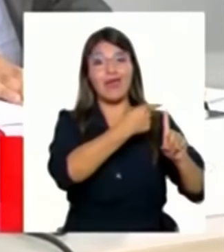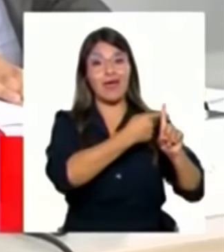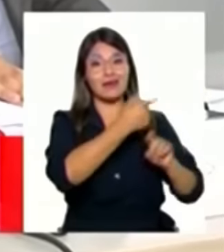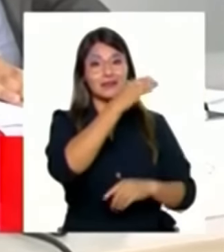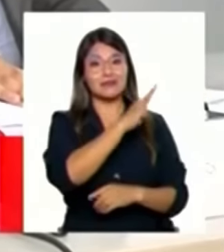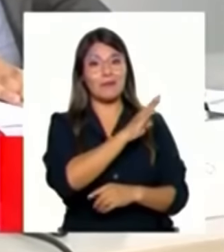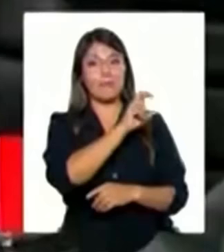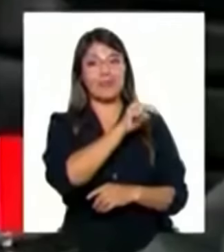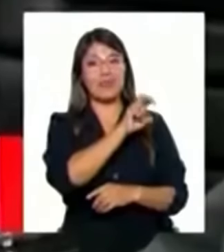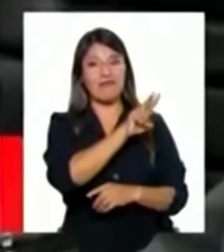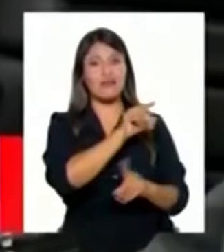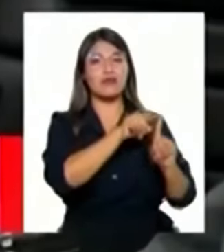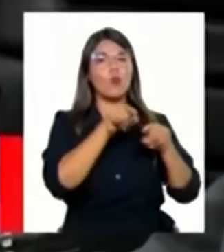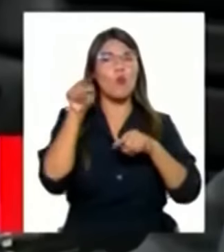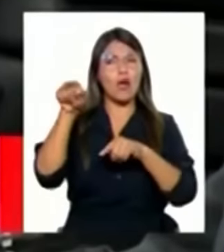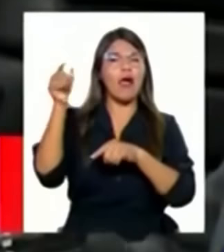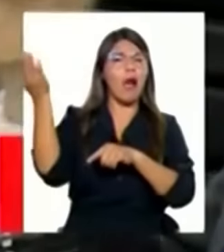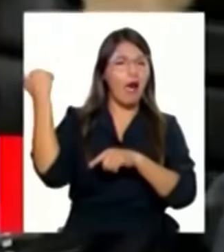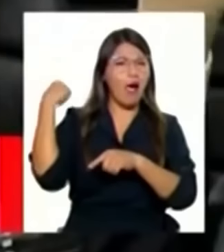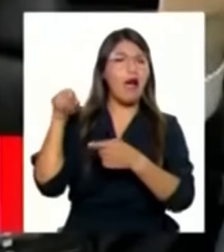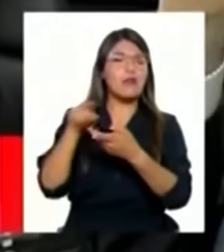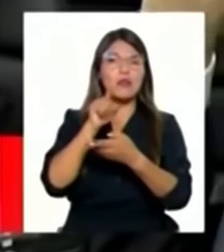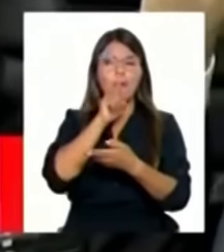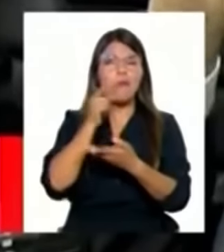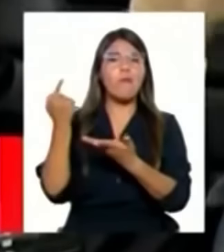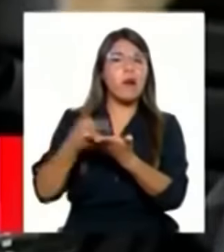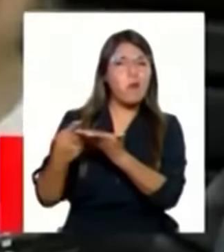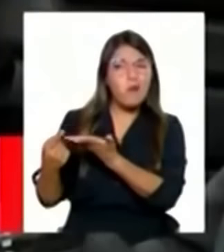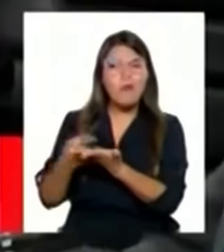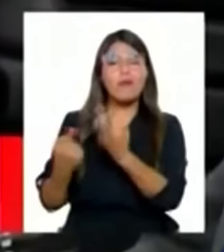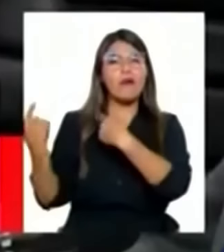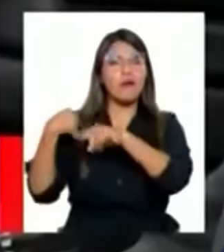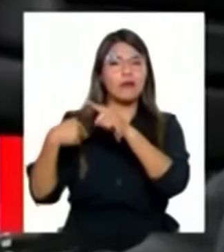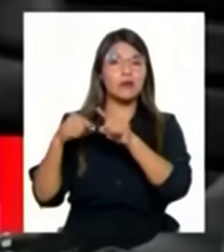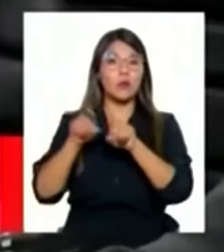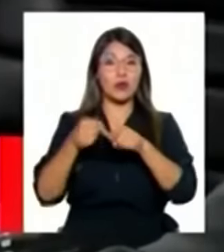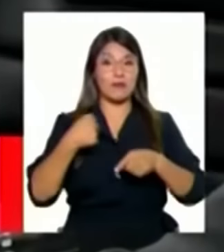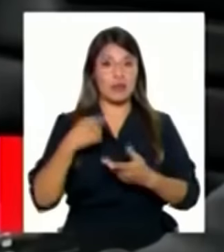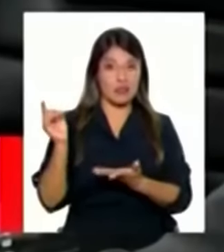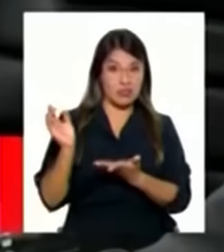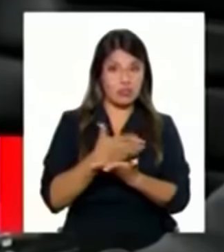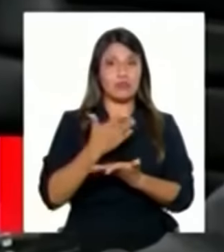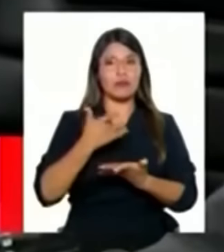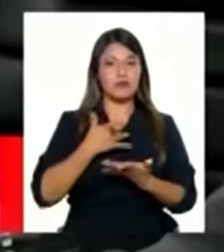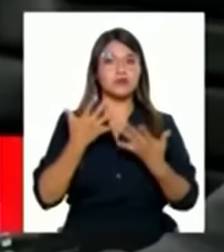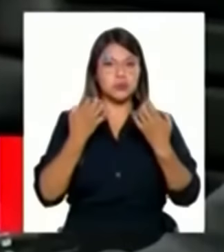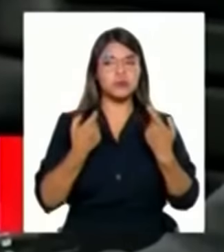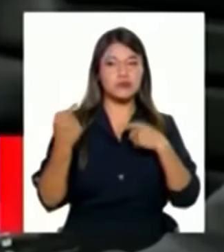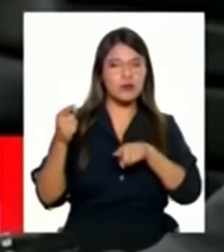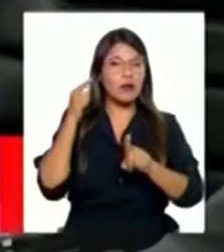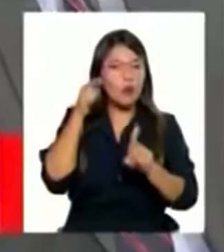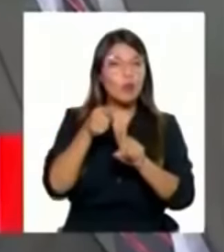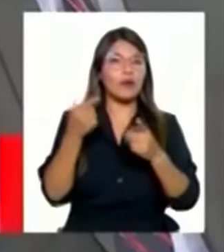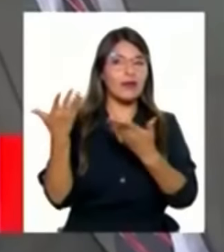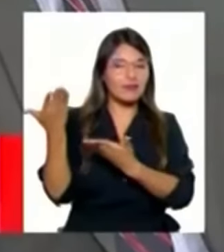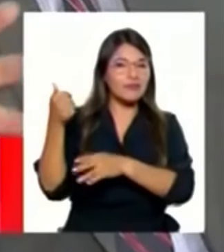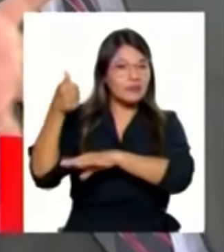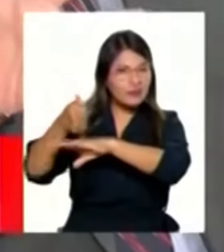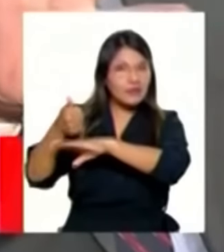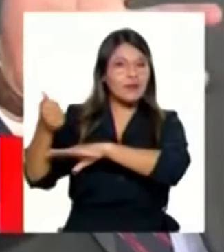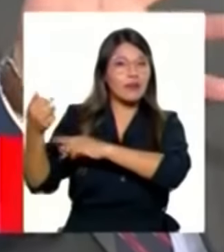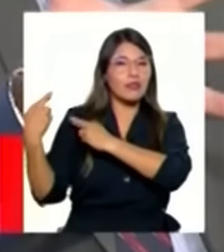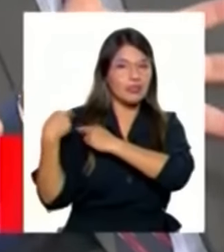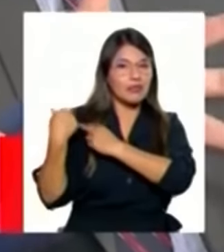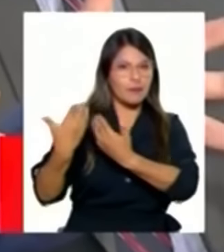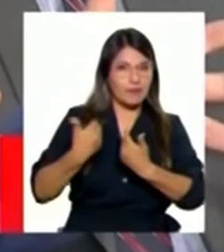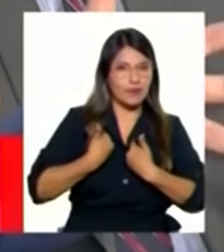cometido varios delitos para crear un caso con el objetivo de sacar del cargo a su patrocinada. El abogado Cristian Salas da